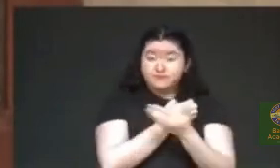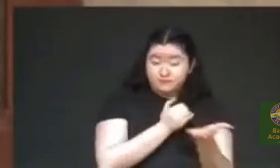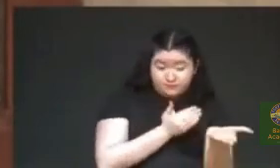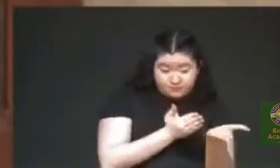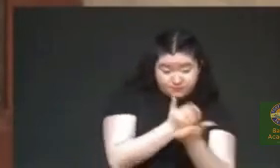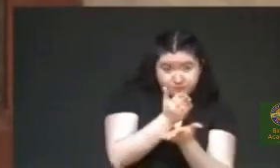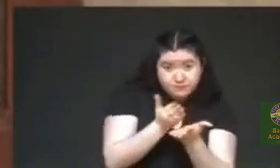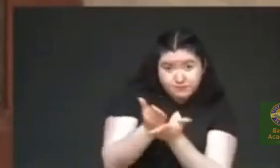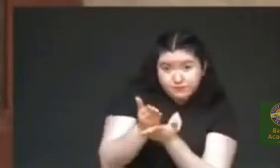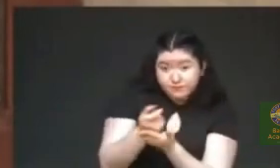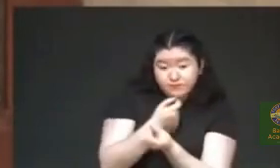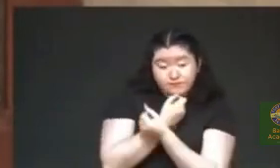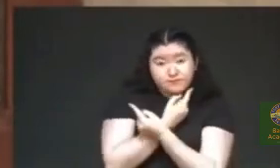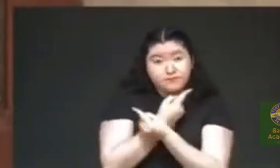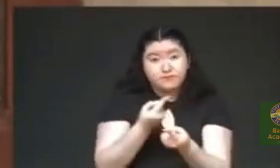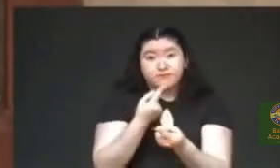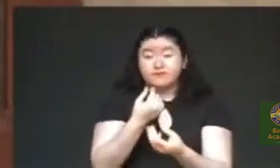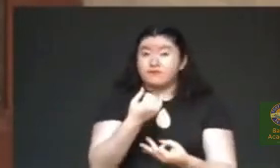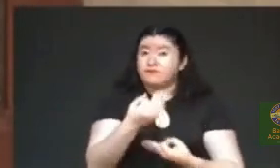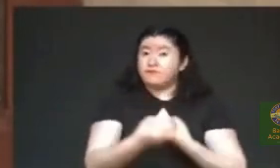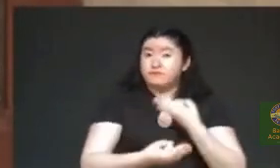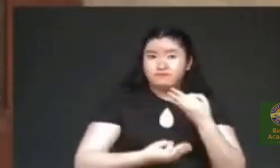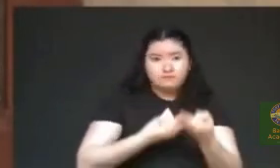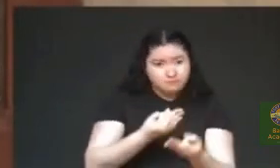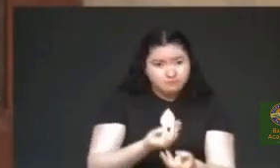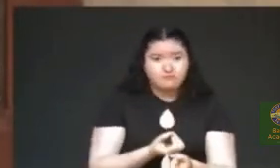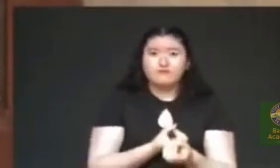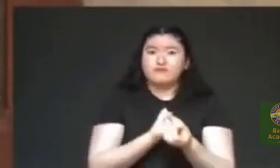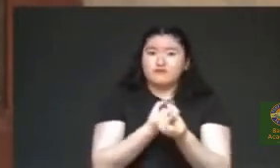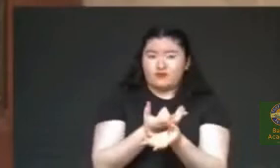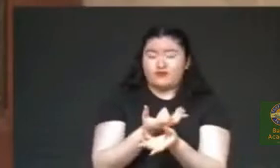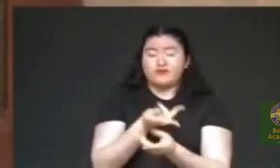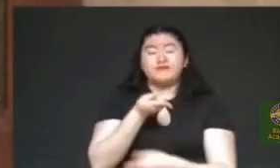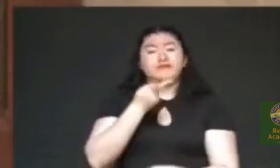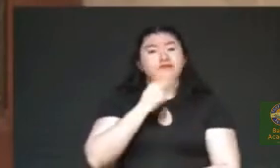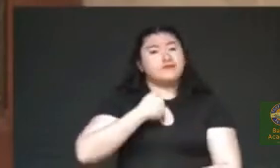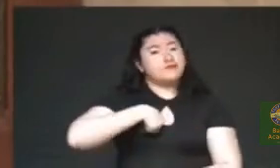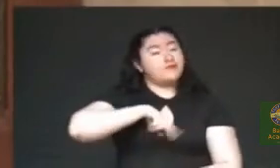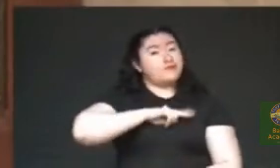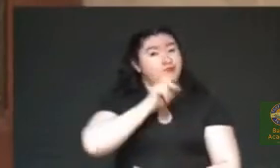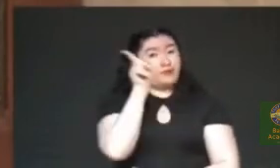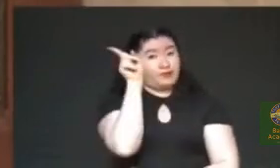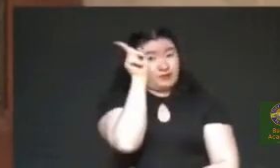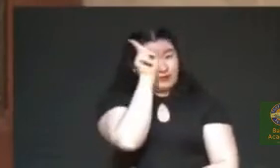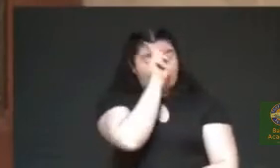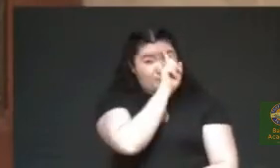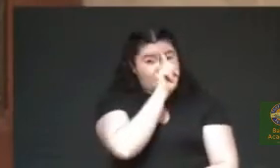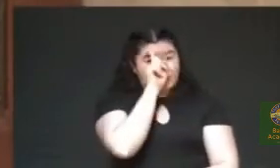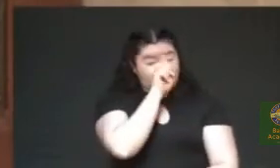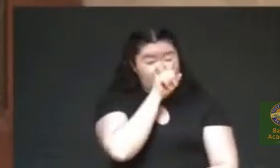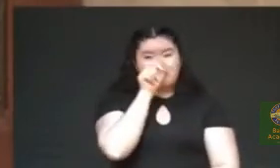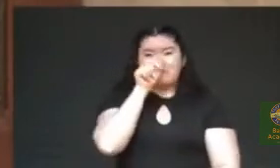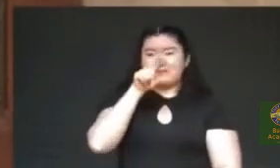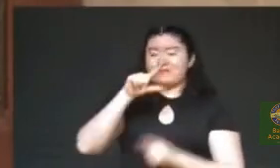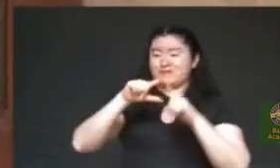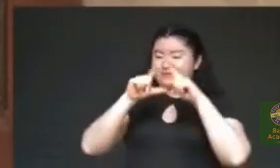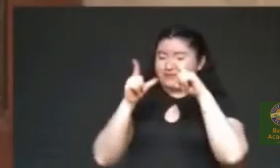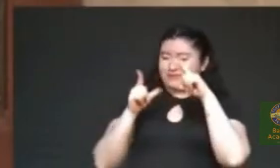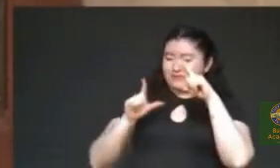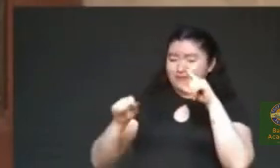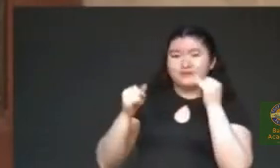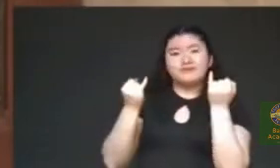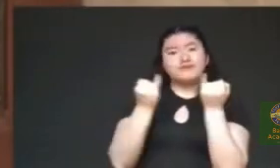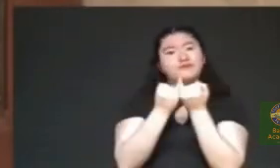prestando para todas las niñas y niños, pero recomendamos, por toda la evidencia que hay a nivel nacional e